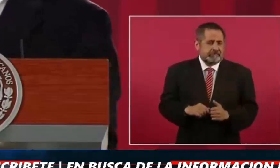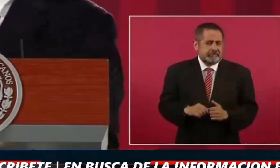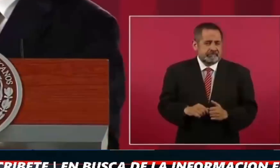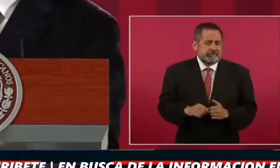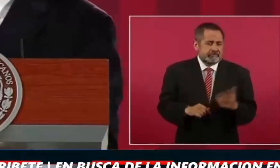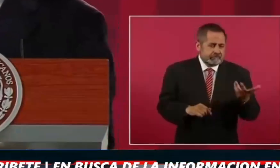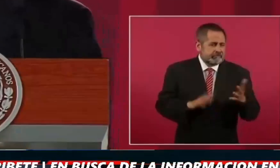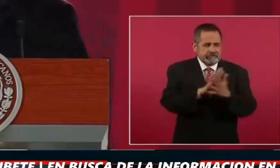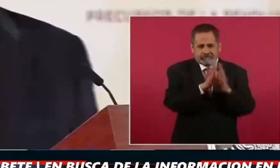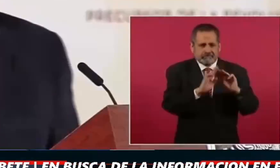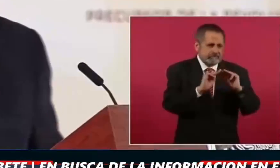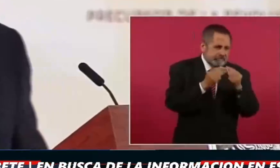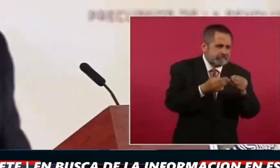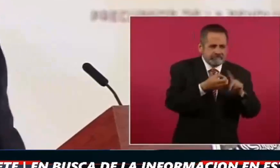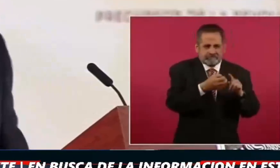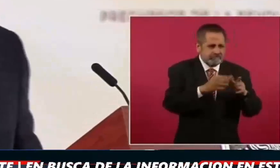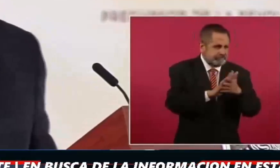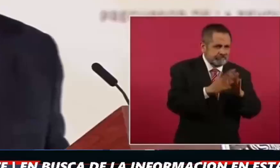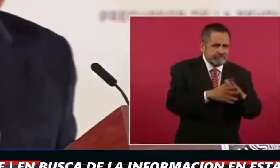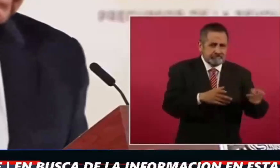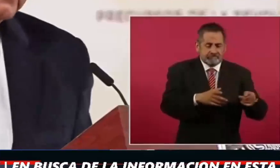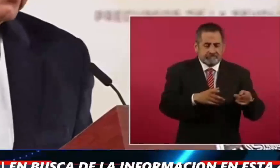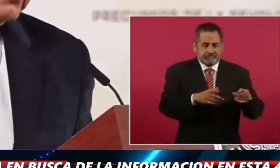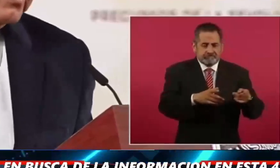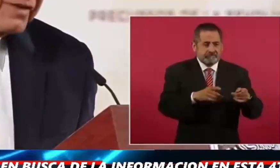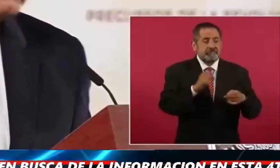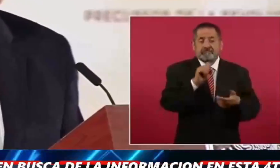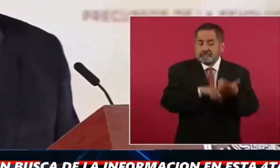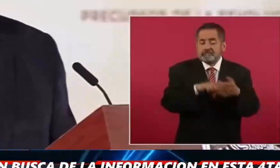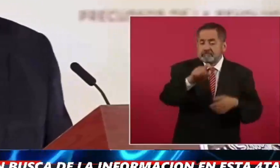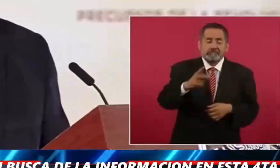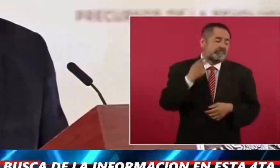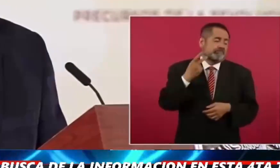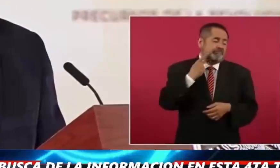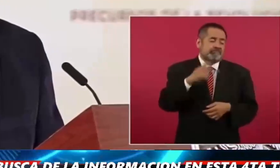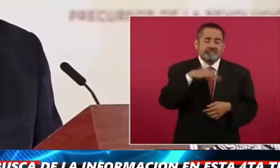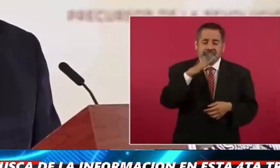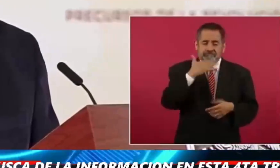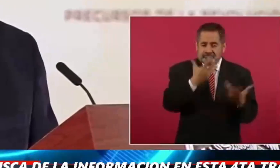a la delincuencia organizada y a la delincuencia de cuello blanco.